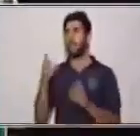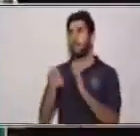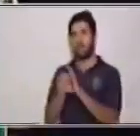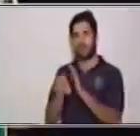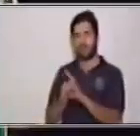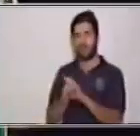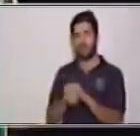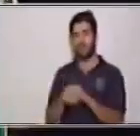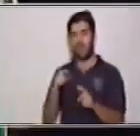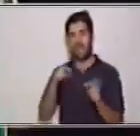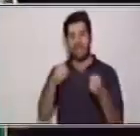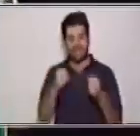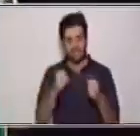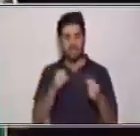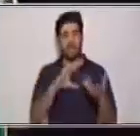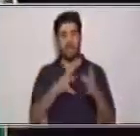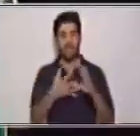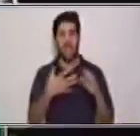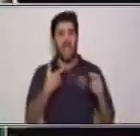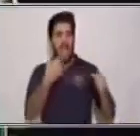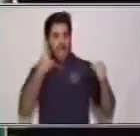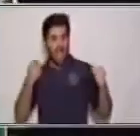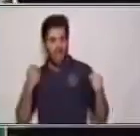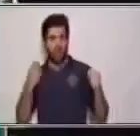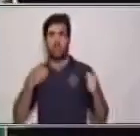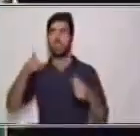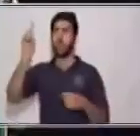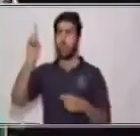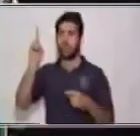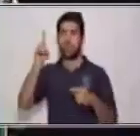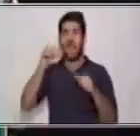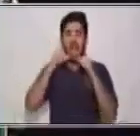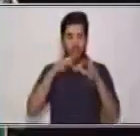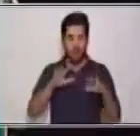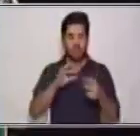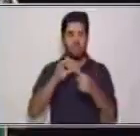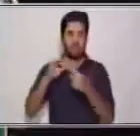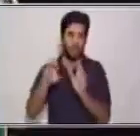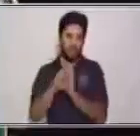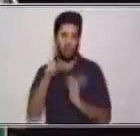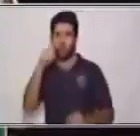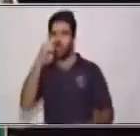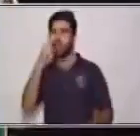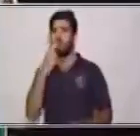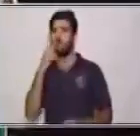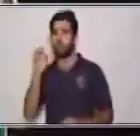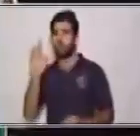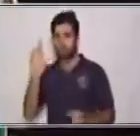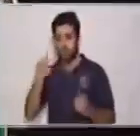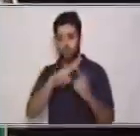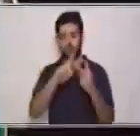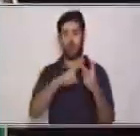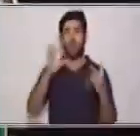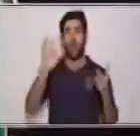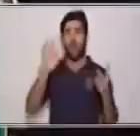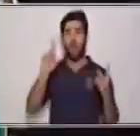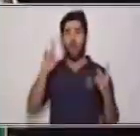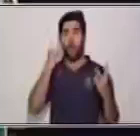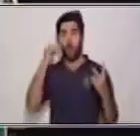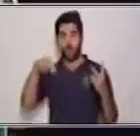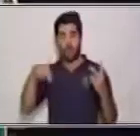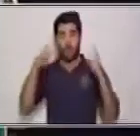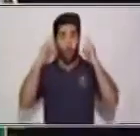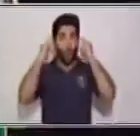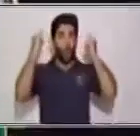la creación. Habla de héroes, dioses y criaturas especiales como Thor, Odín, los elfos,